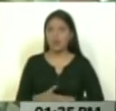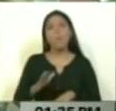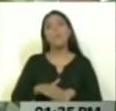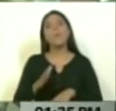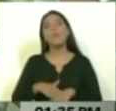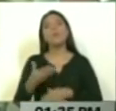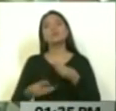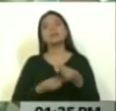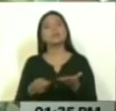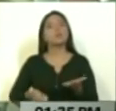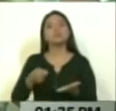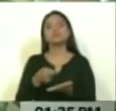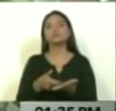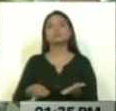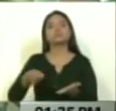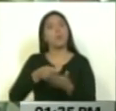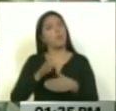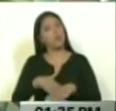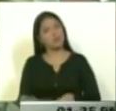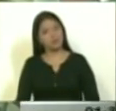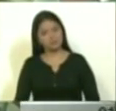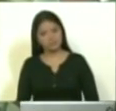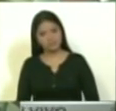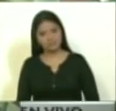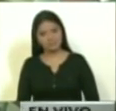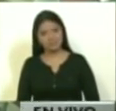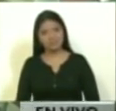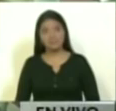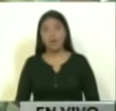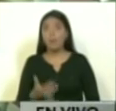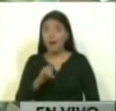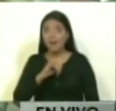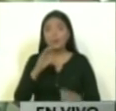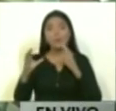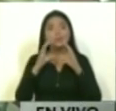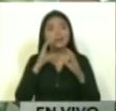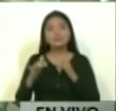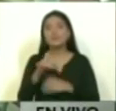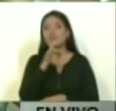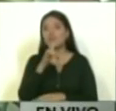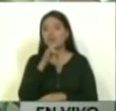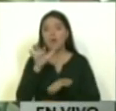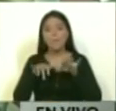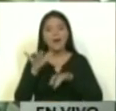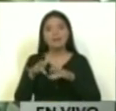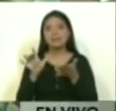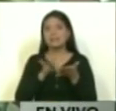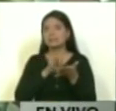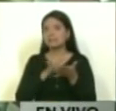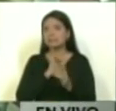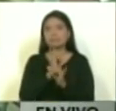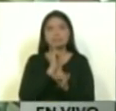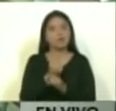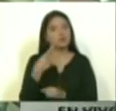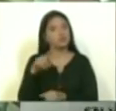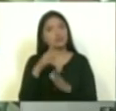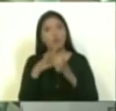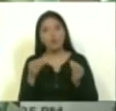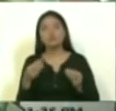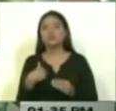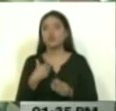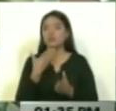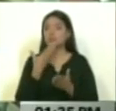esta inversión? Porque estamos en el mundo de las telecomunicaciones, de la informática, y yo quiero, como he venido poniendo